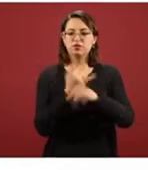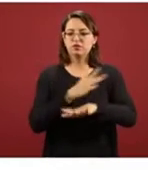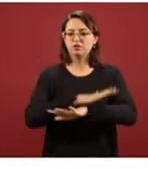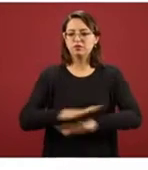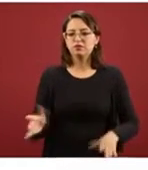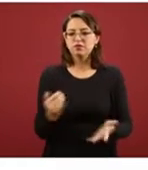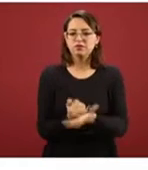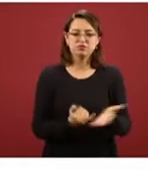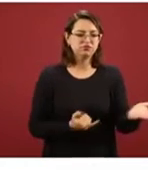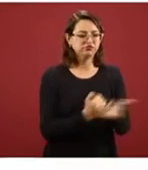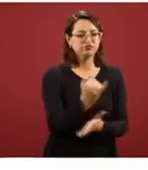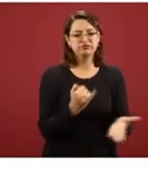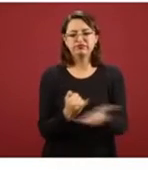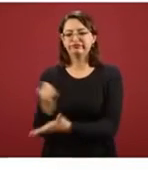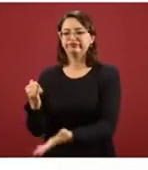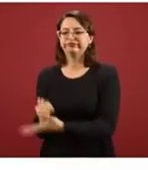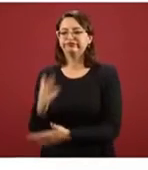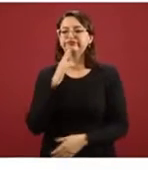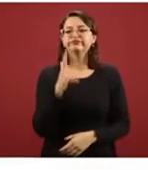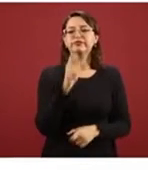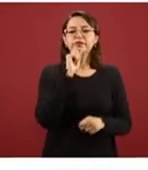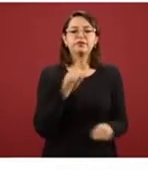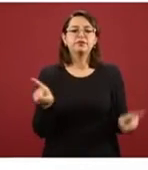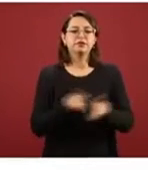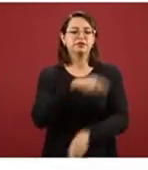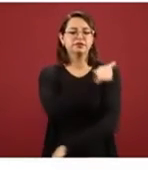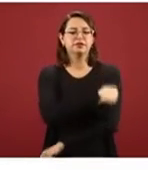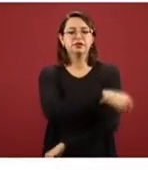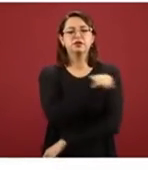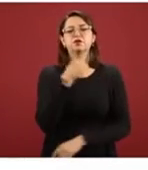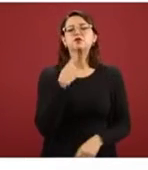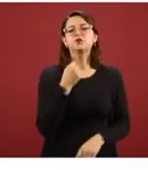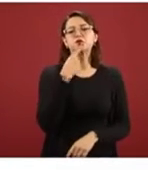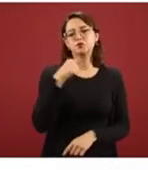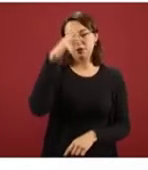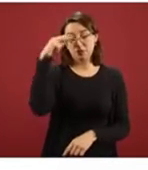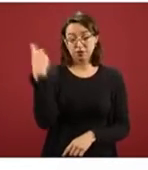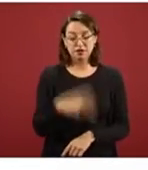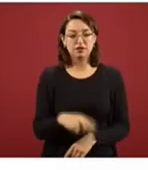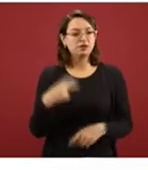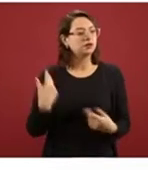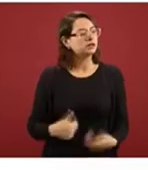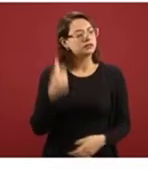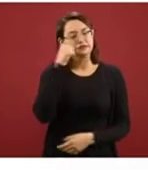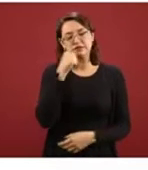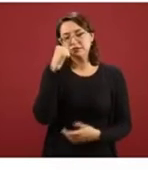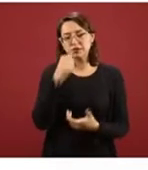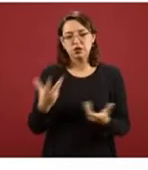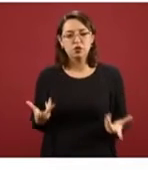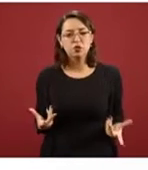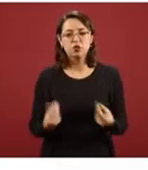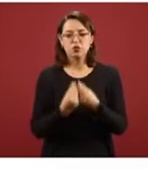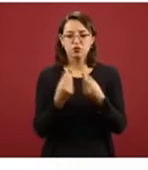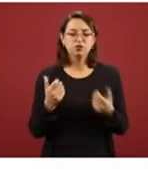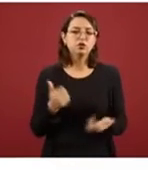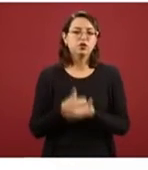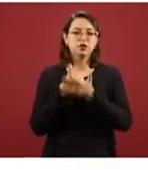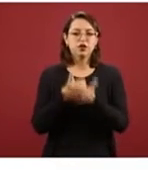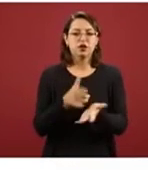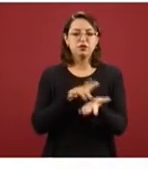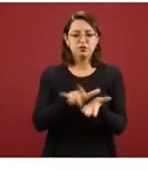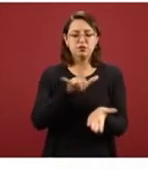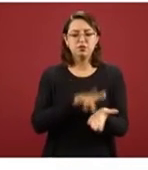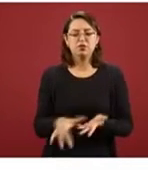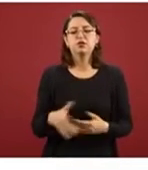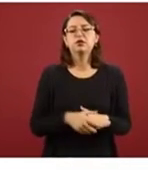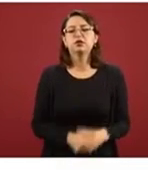mejores decisiones, y reconocer también a la Cruz Roja Mexicana, que de manera permanente es un aliado del sistema. El trabajo